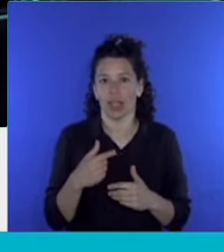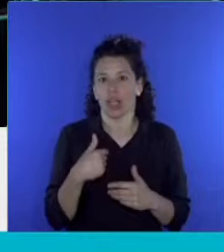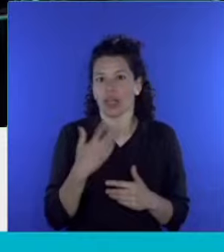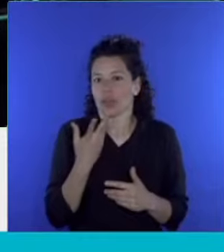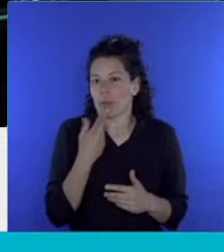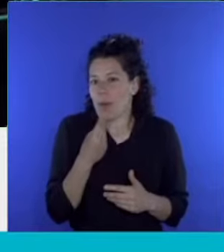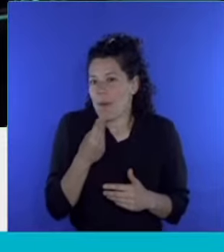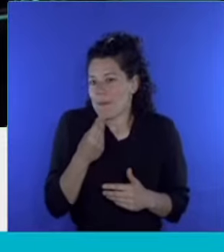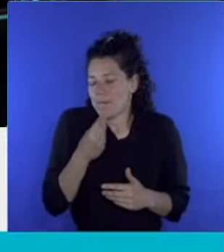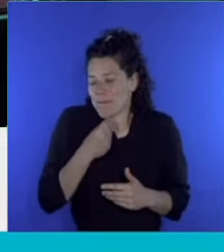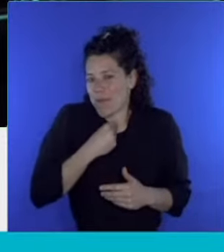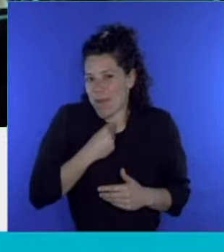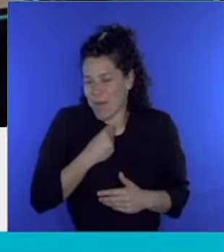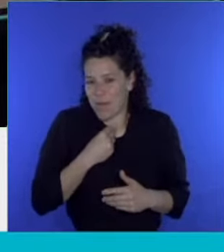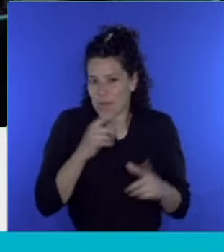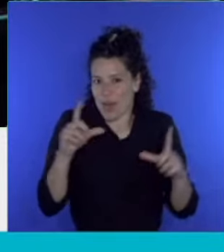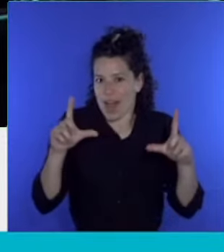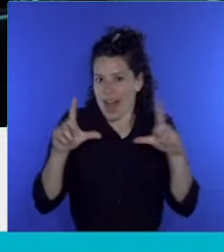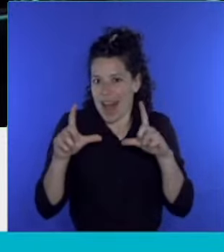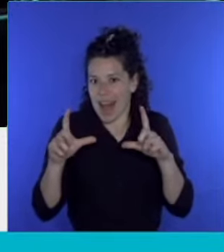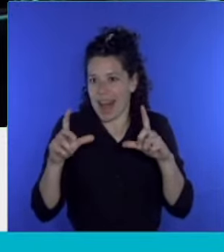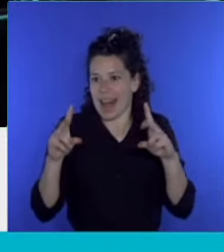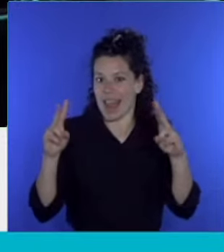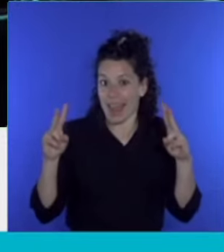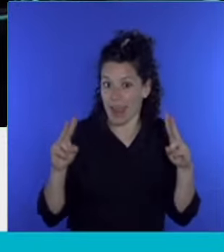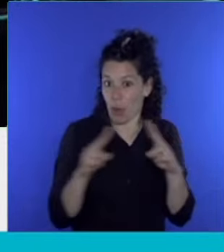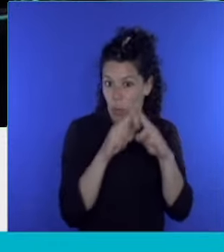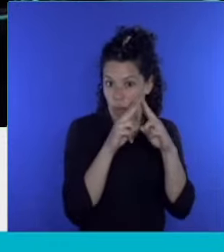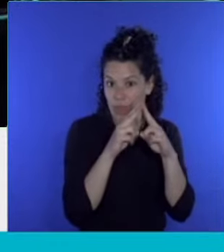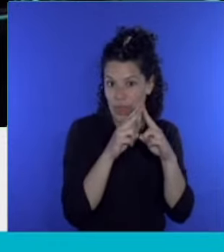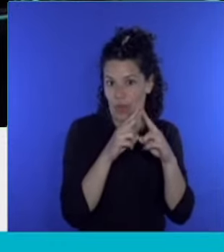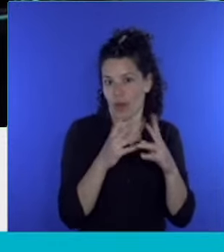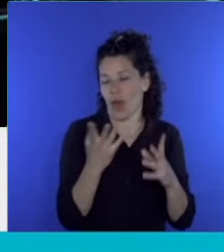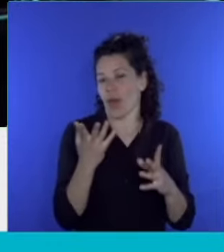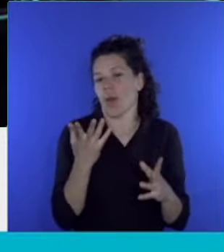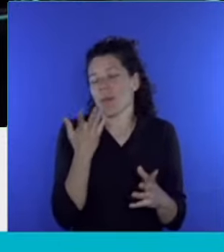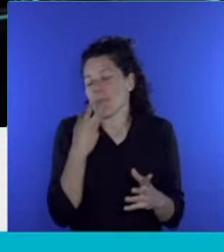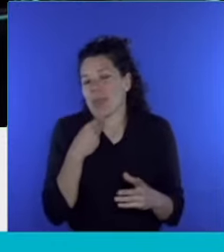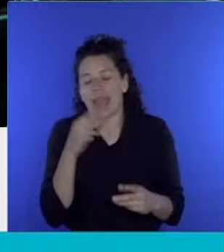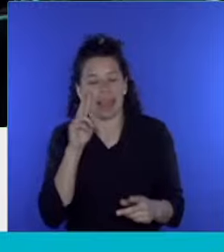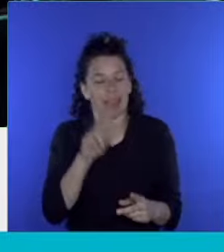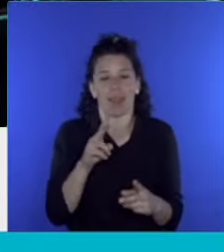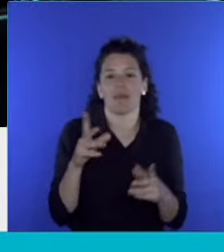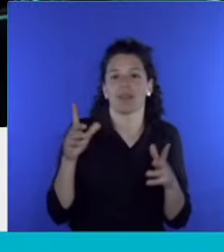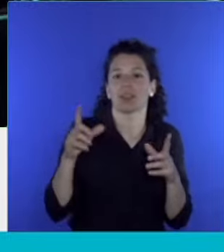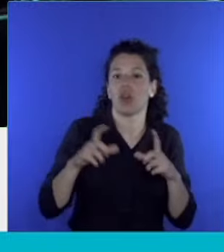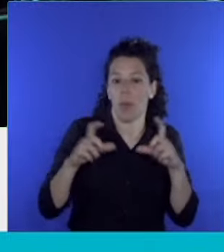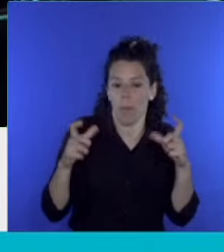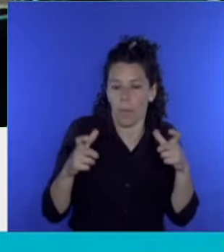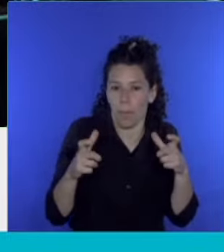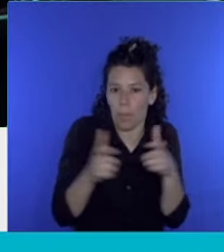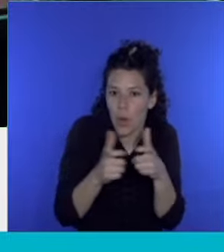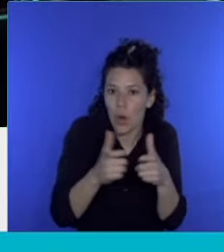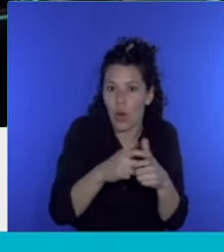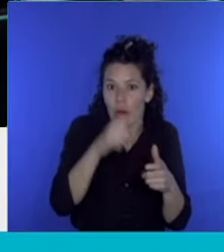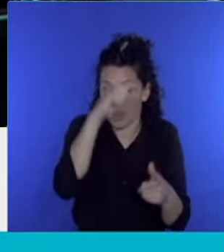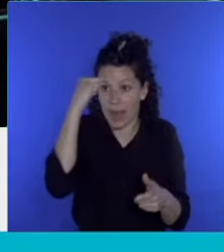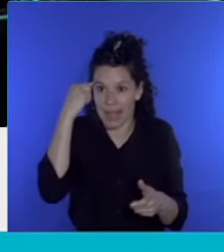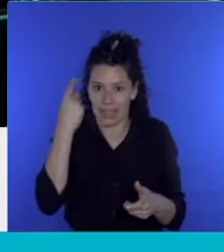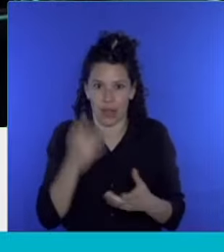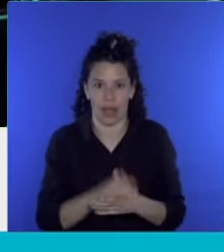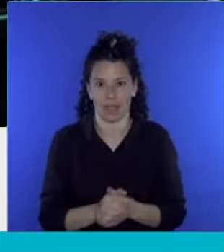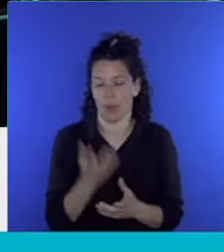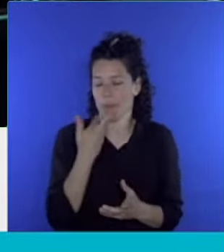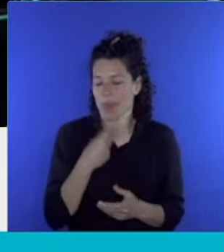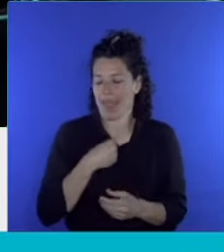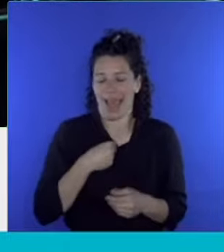Canal encuentro me encanta ver los documentales nacionales que se hacen en ese canal soy una fanática de